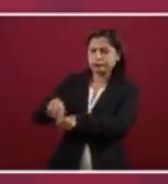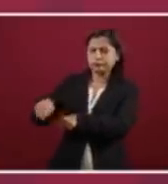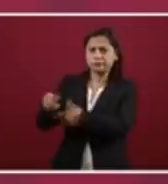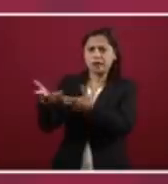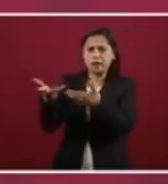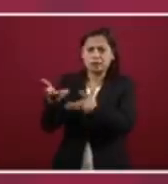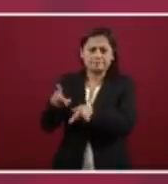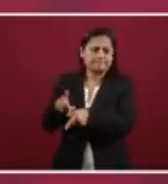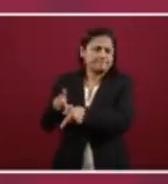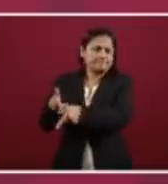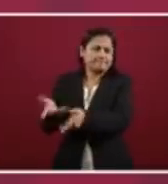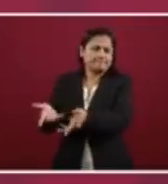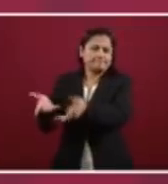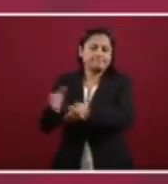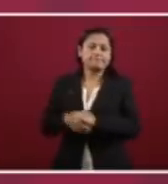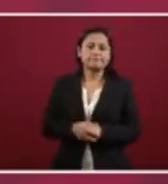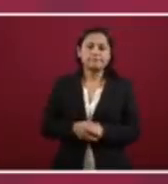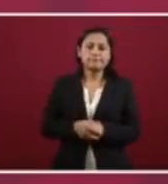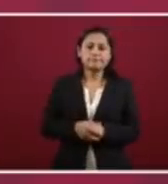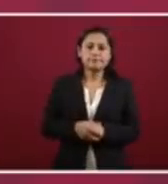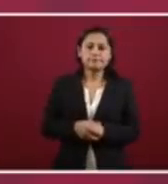es una